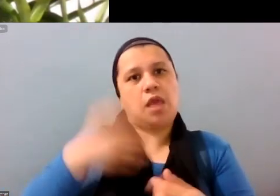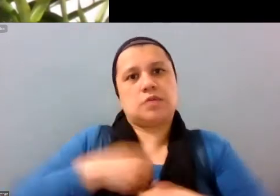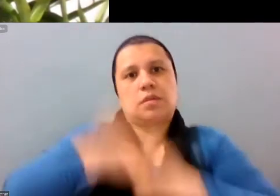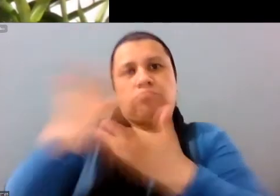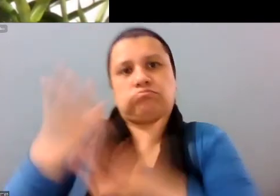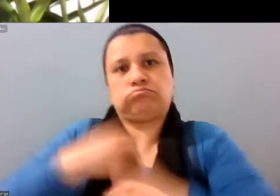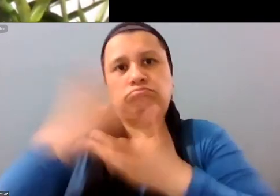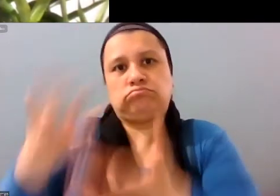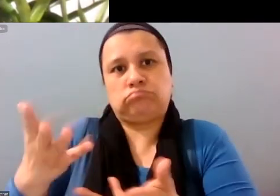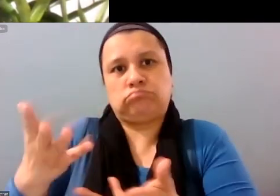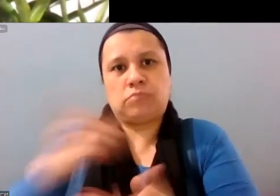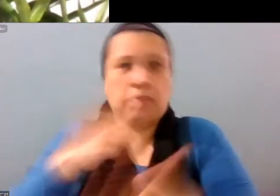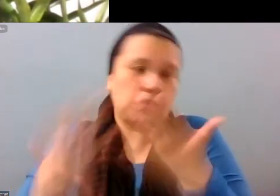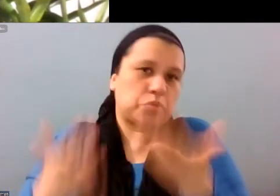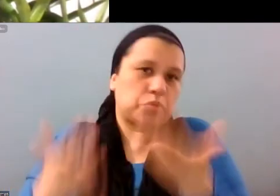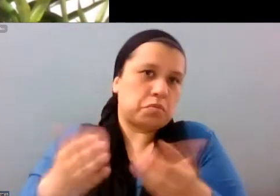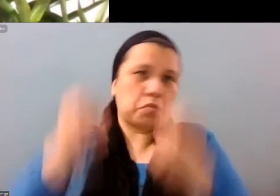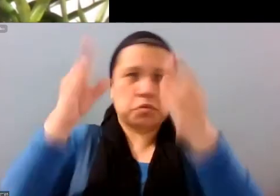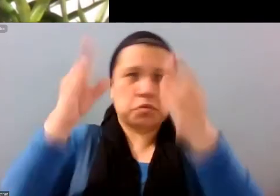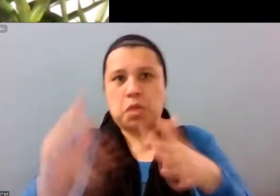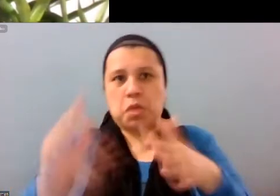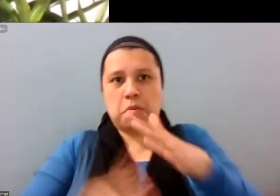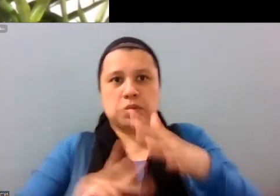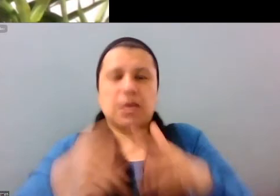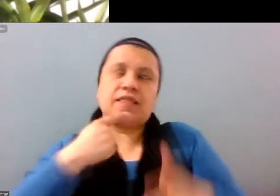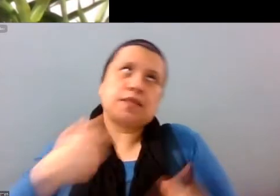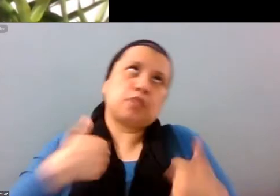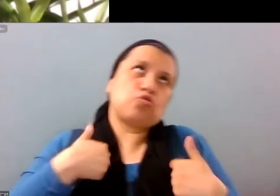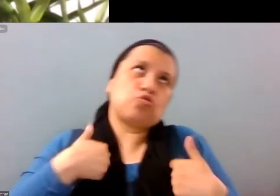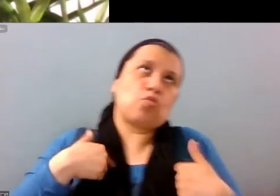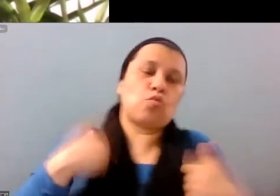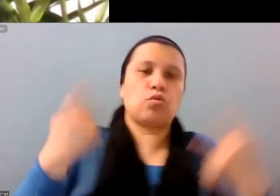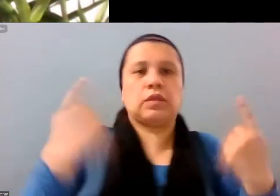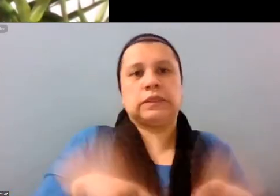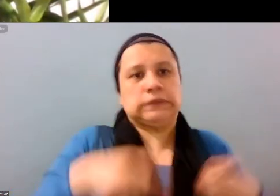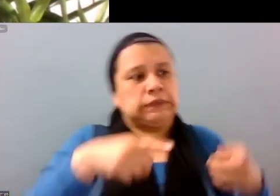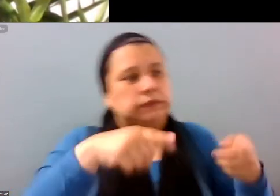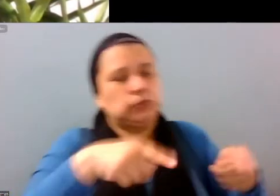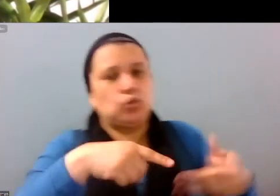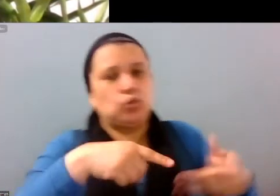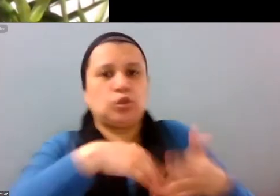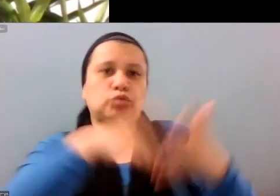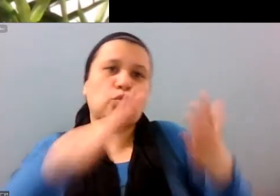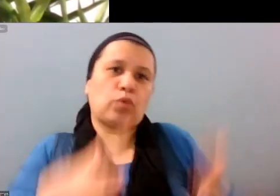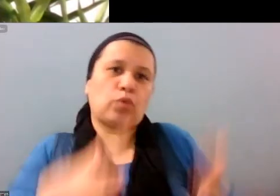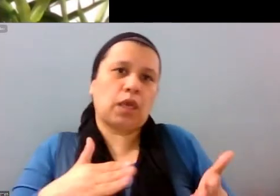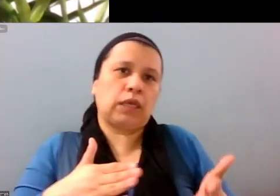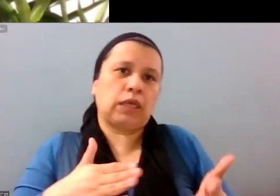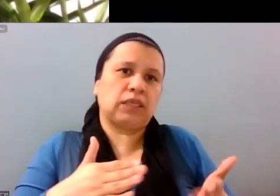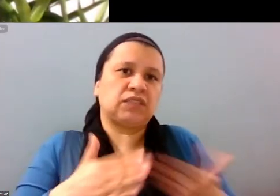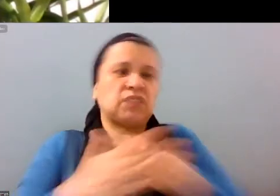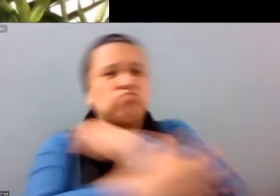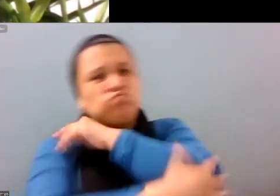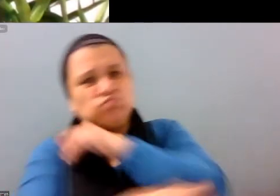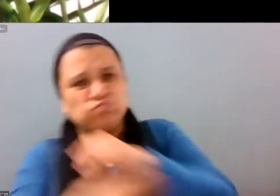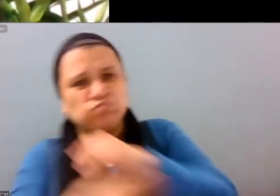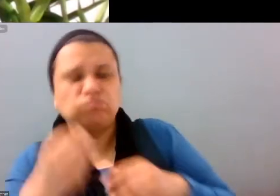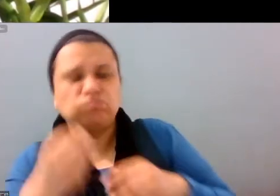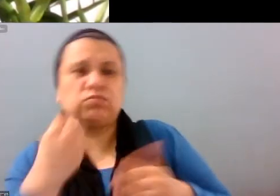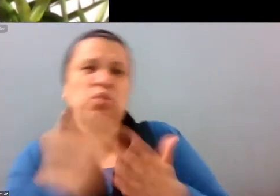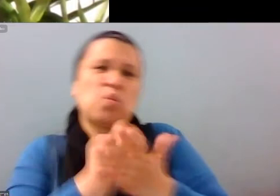la docente preescolar pueda llegar y decirle mira yo tengo que tratar con estudiantes de escasos recursos que obviamente no